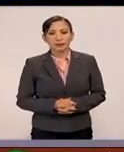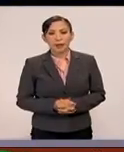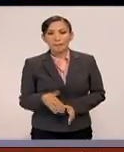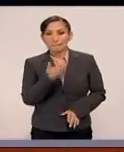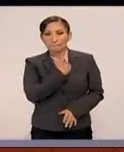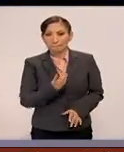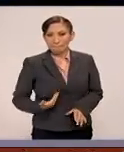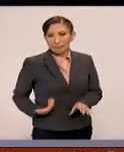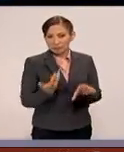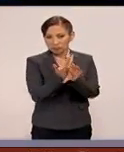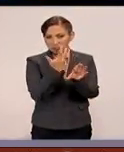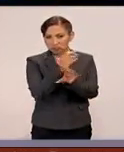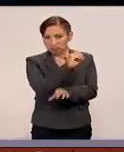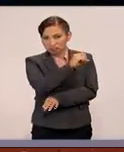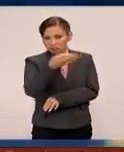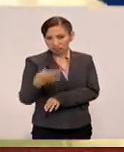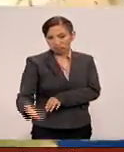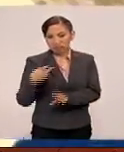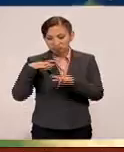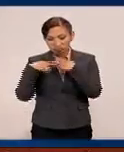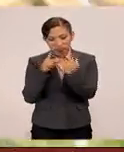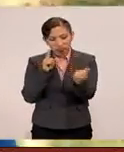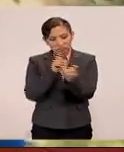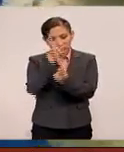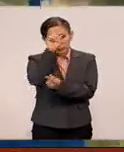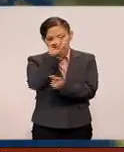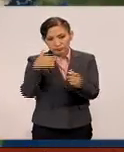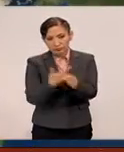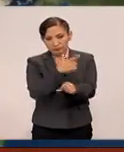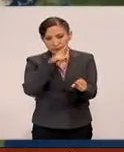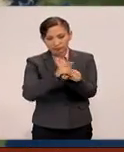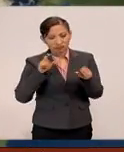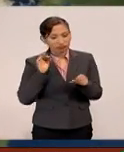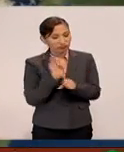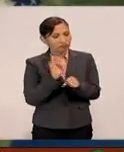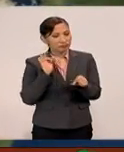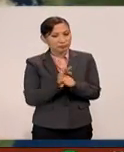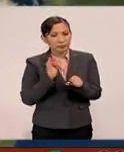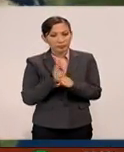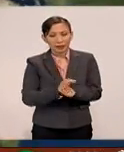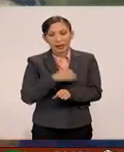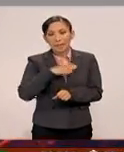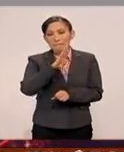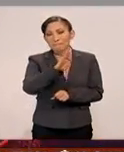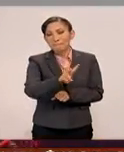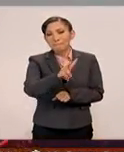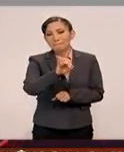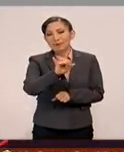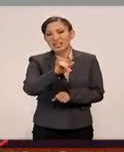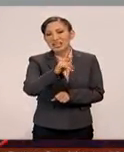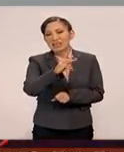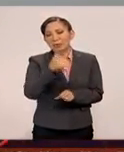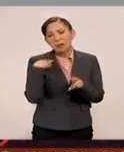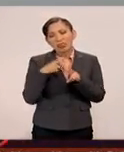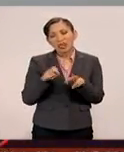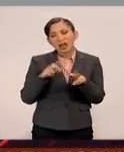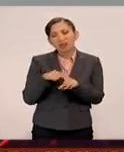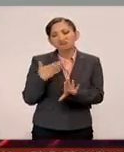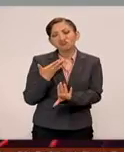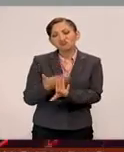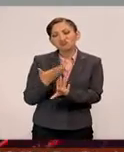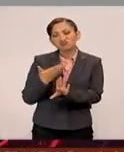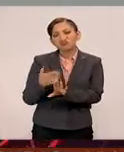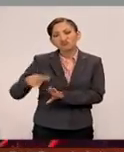El presidente de los Estados Unidos, Barack Obama, se reunió con el Consejo Nacional de Seguridad en la sede de la CIA en Virginia para analizar la ofensiva